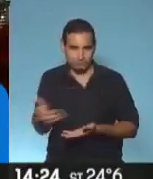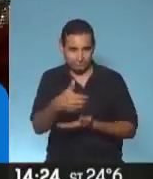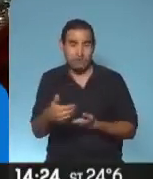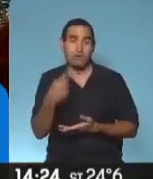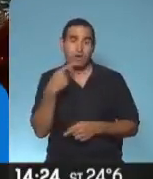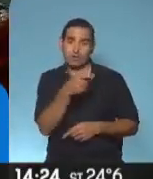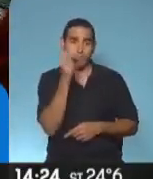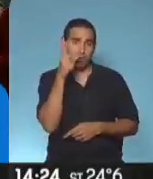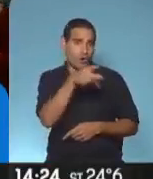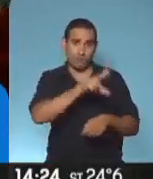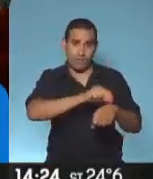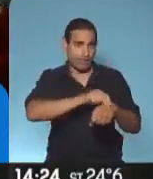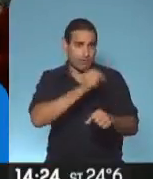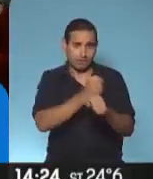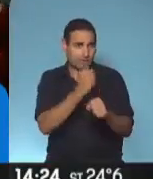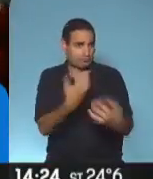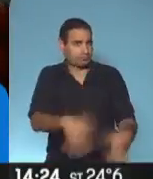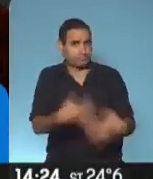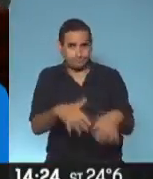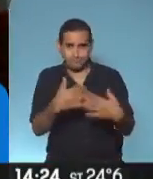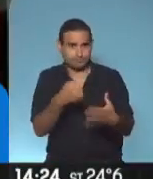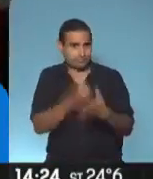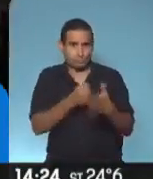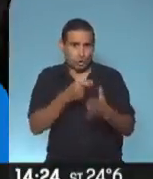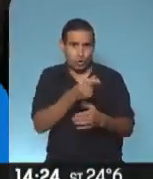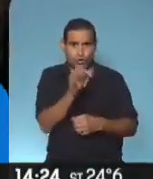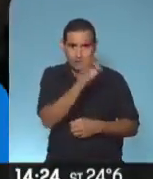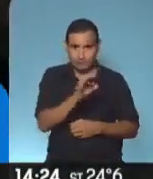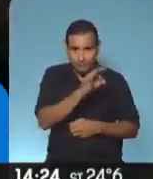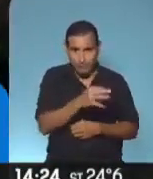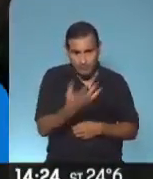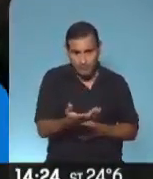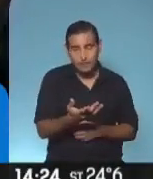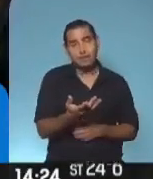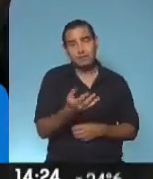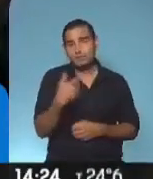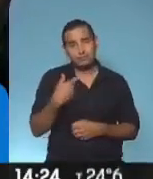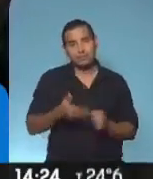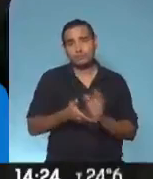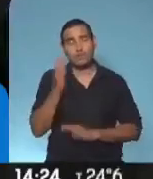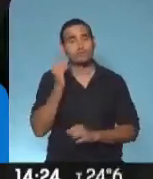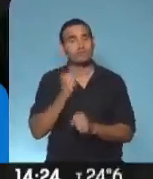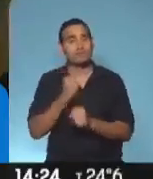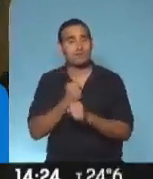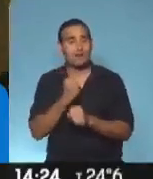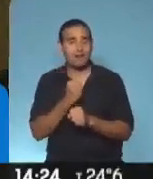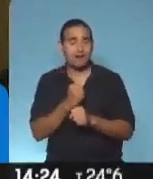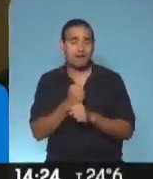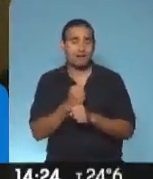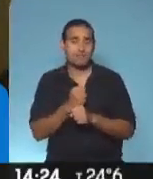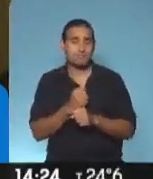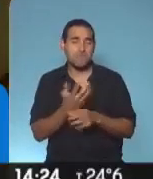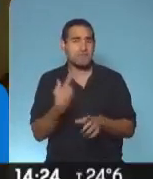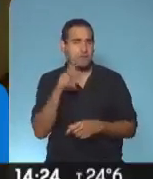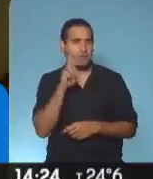más expuestos a nosotros, continuamente peleando con la pandemia que hay, y salimos a trabajar y nada, y